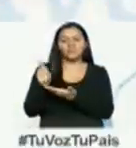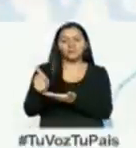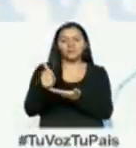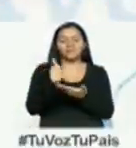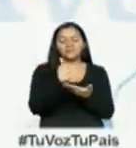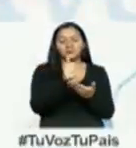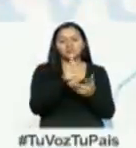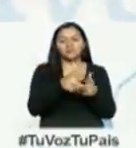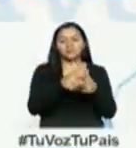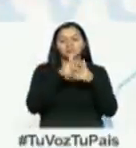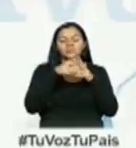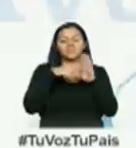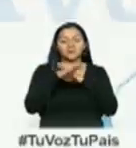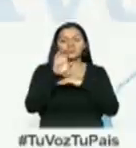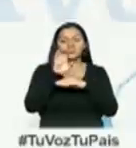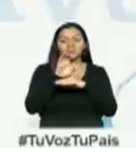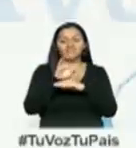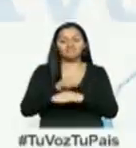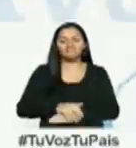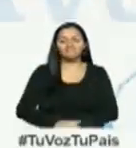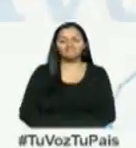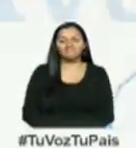de los créditos de Banecuador.